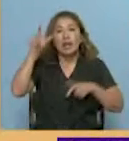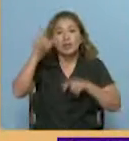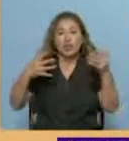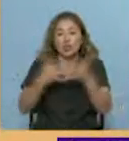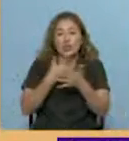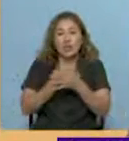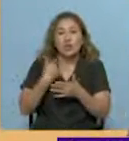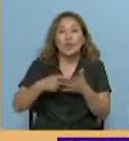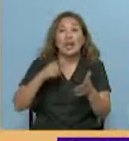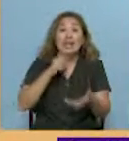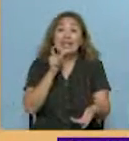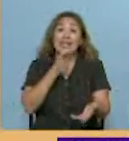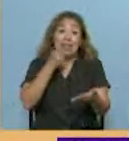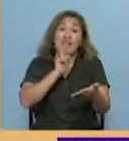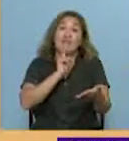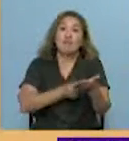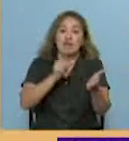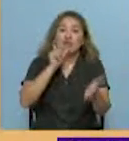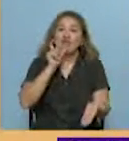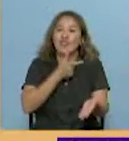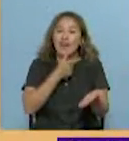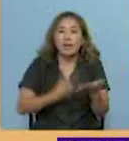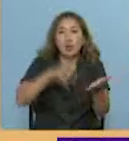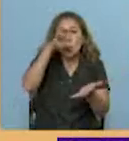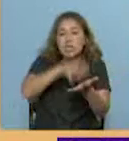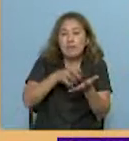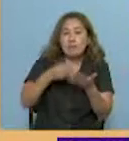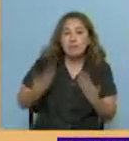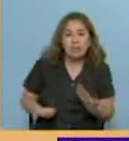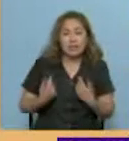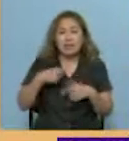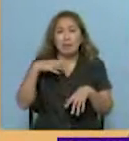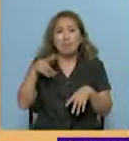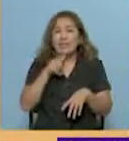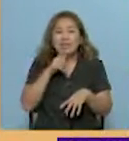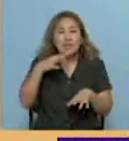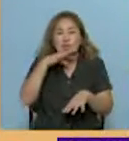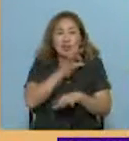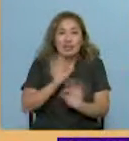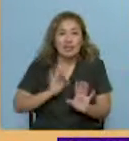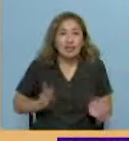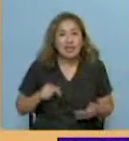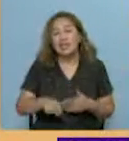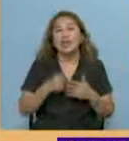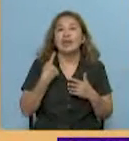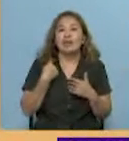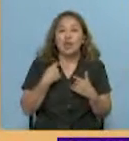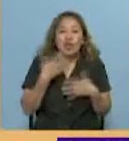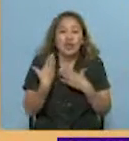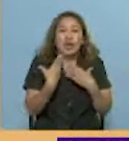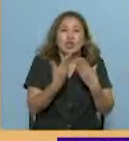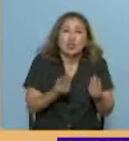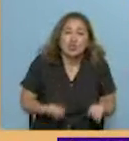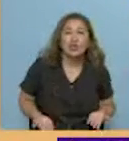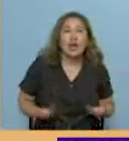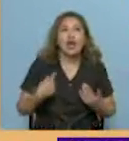tema de la factura de gas por lo cual vemos una empresa que totalmente y razonable desde el punto de vista de veces las consideraciones que creo que